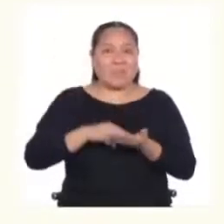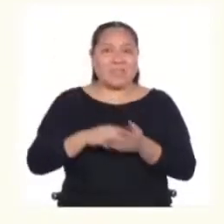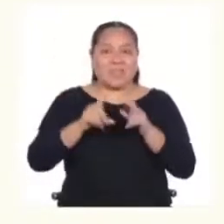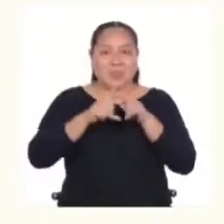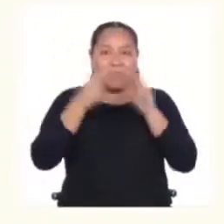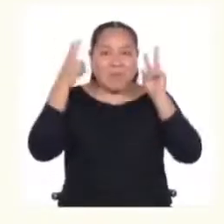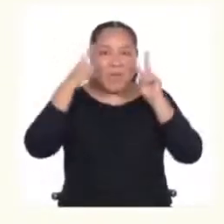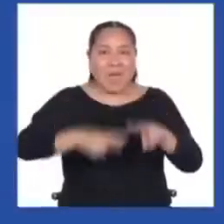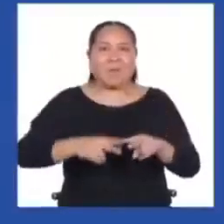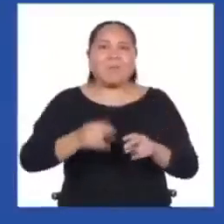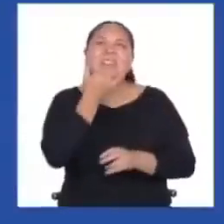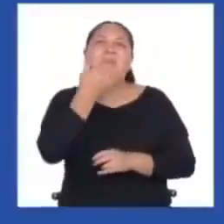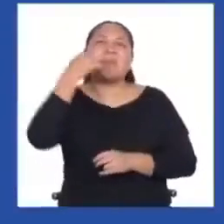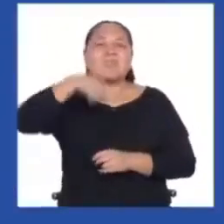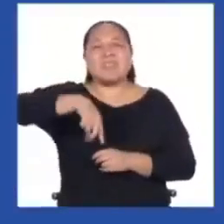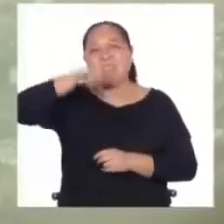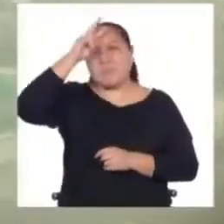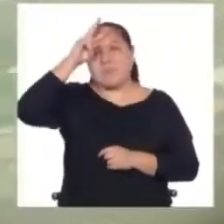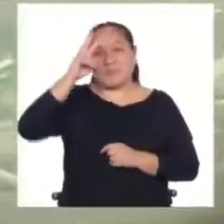en el Perú. Ahí va el video.